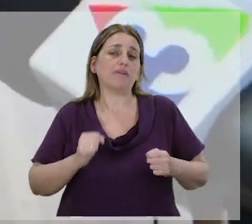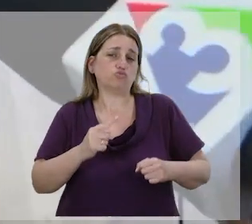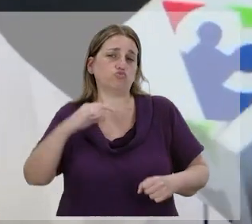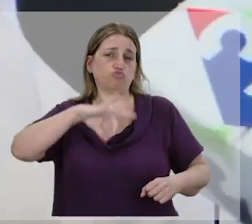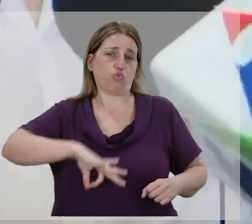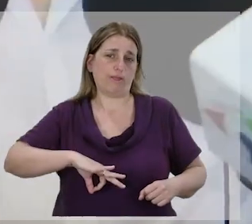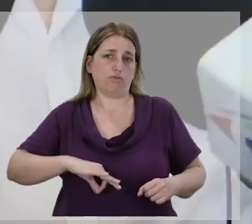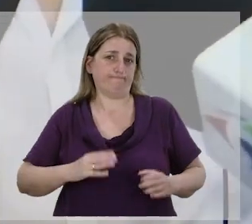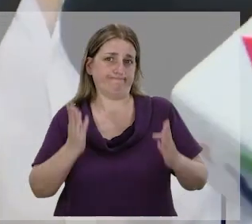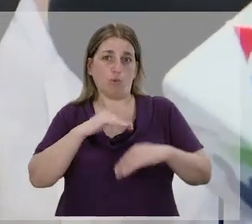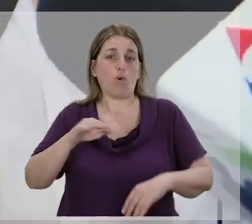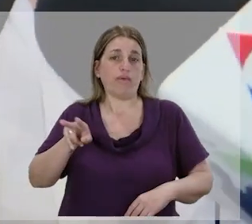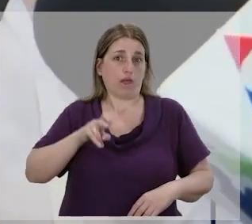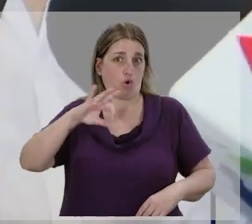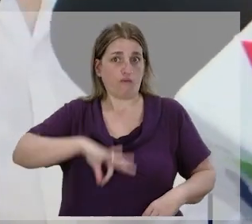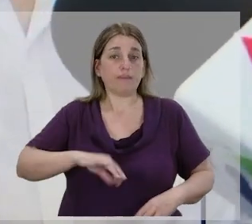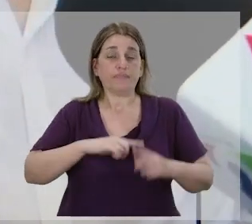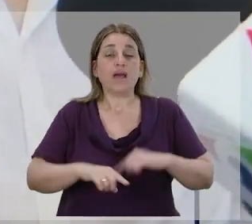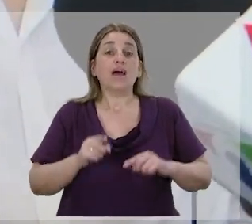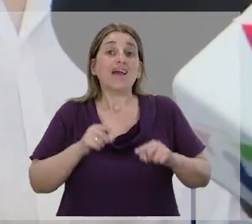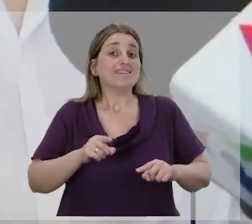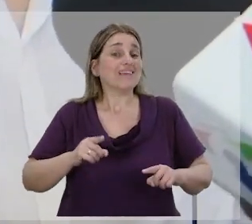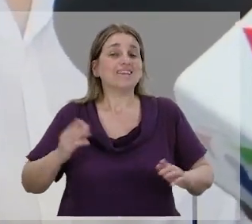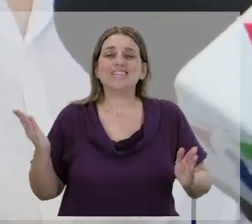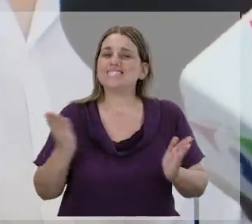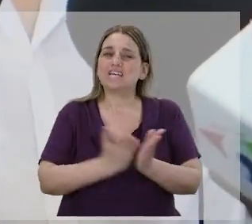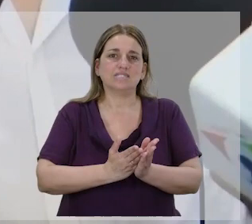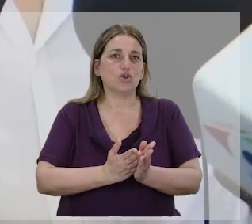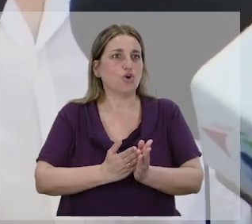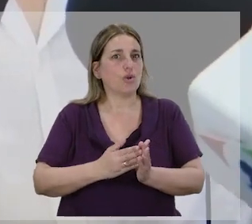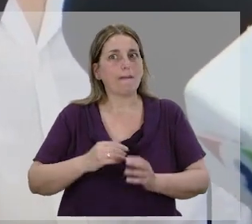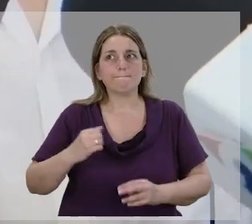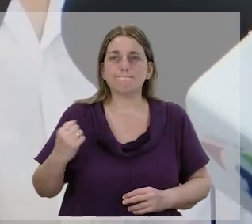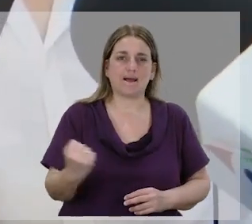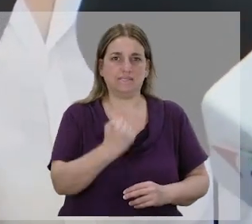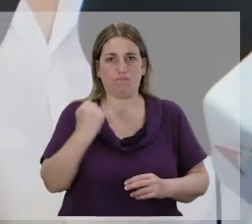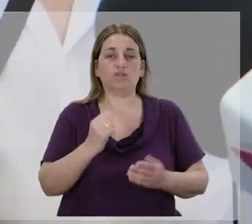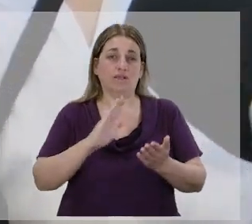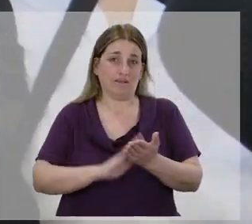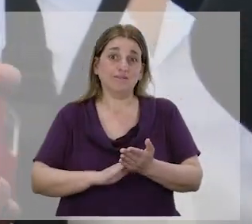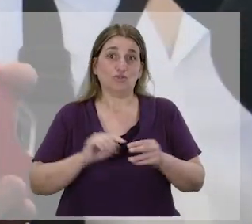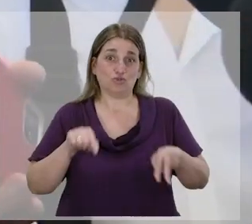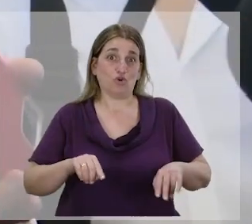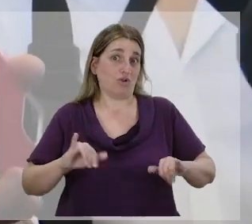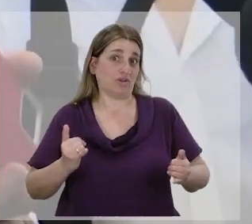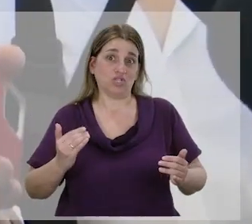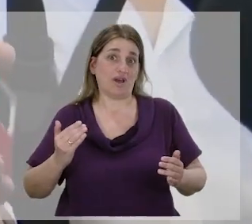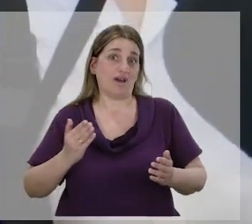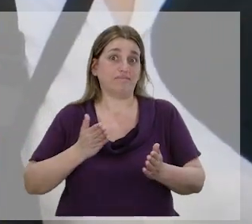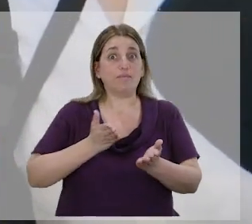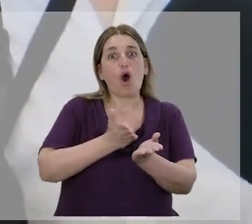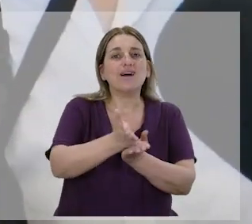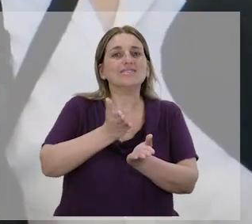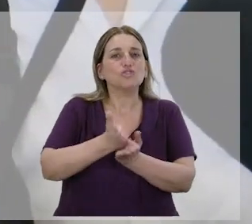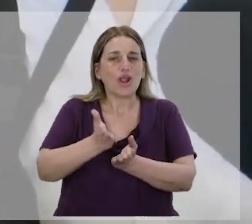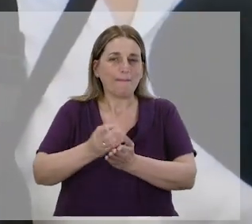es la sanción más importante que podíamos aplicar con respecto al